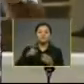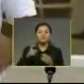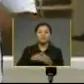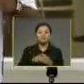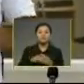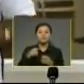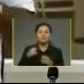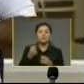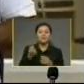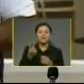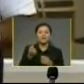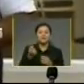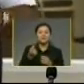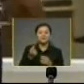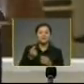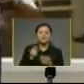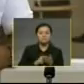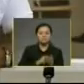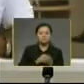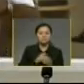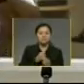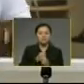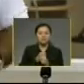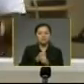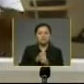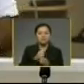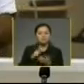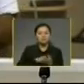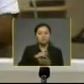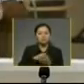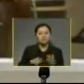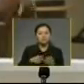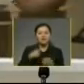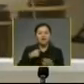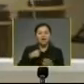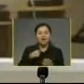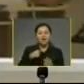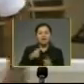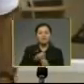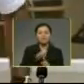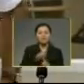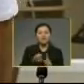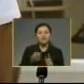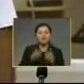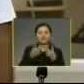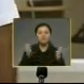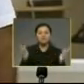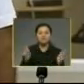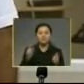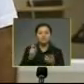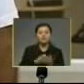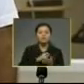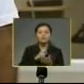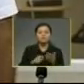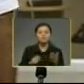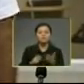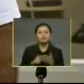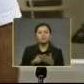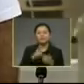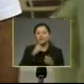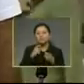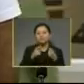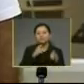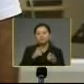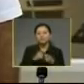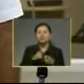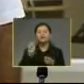y casi inevitablemente a violar la libertad de expresión. Porque ¿qué se puede decir en 20 o 30 artículos? Respecto a